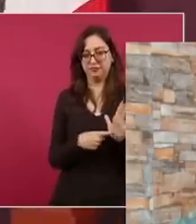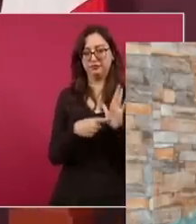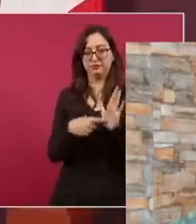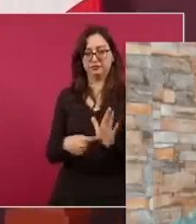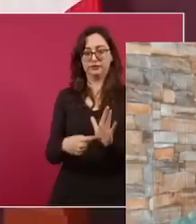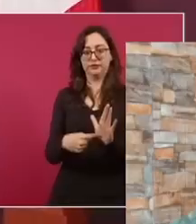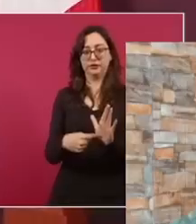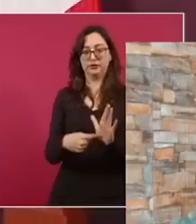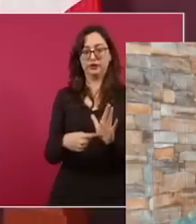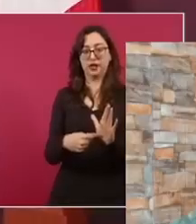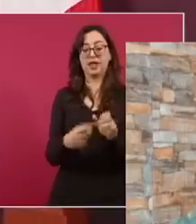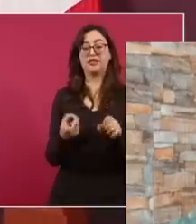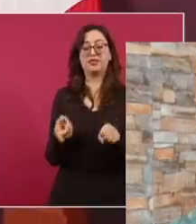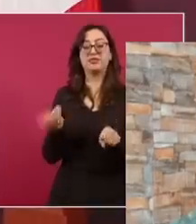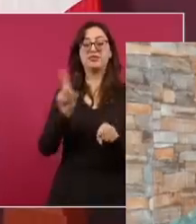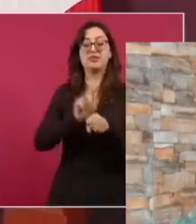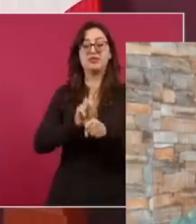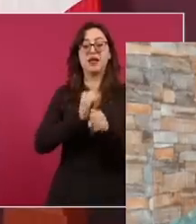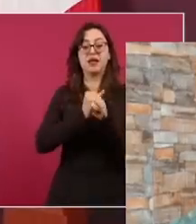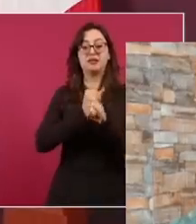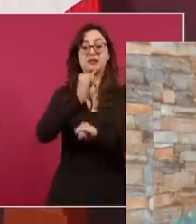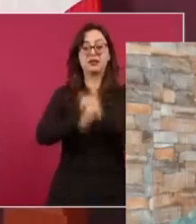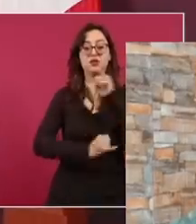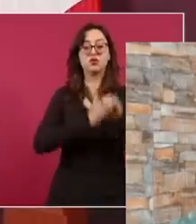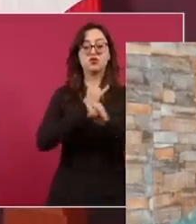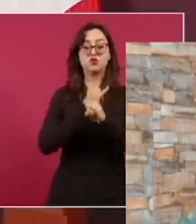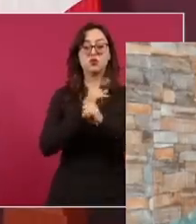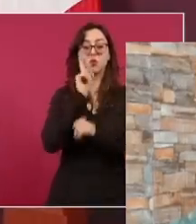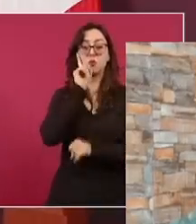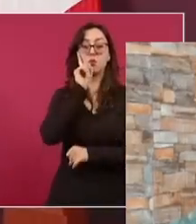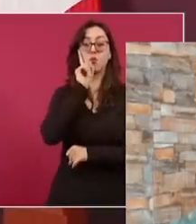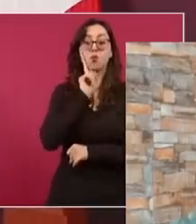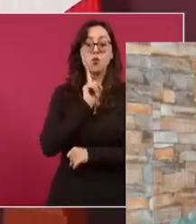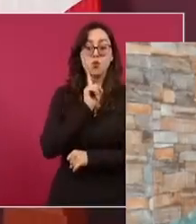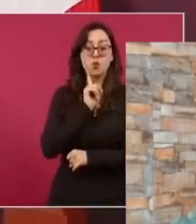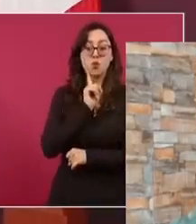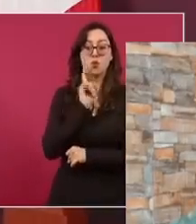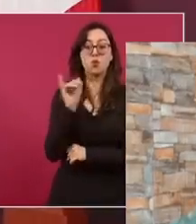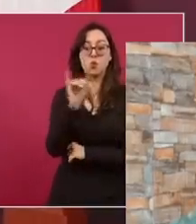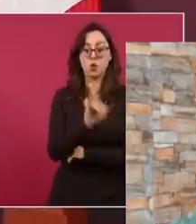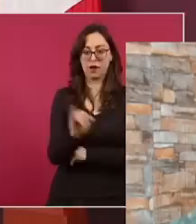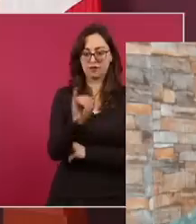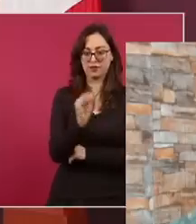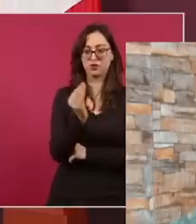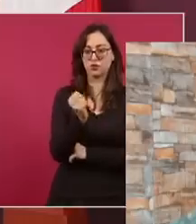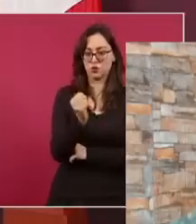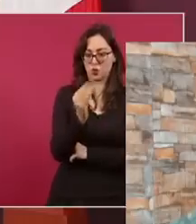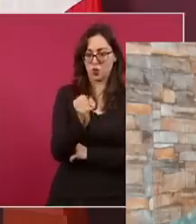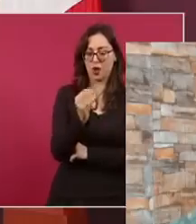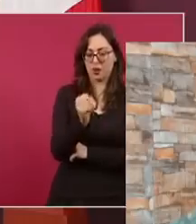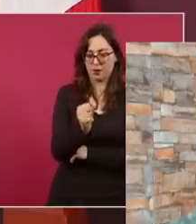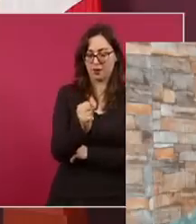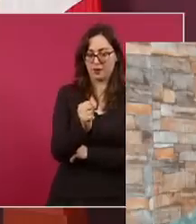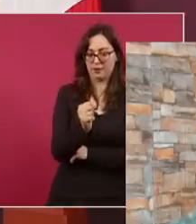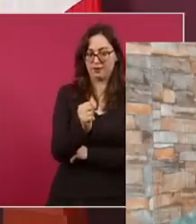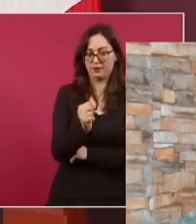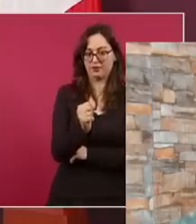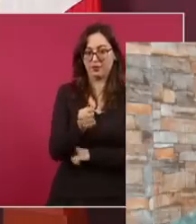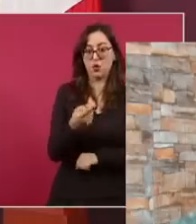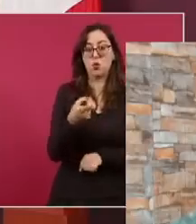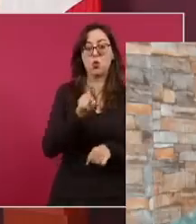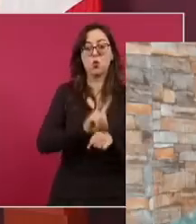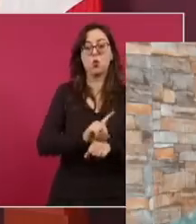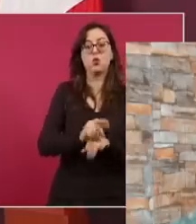del Día Internacional de la Mujer, o sea, el día siguiente, el jueves 9, había dicho desde el día